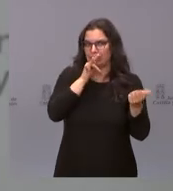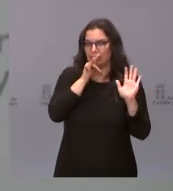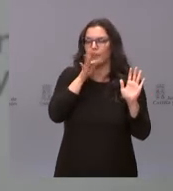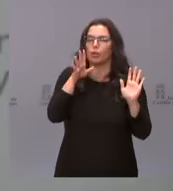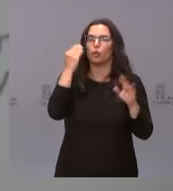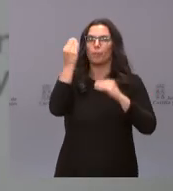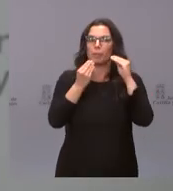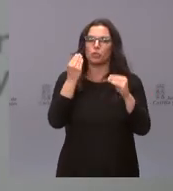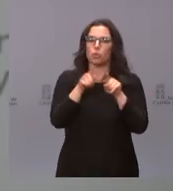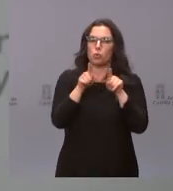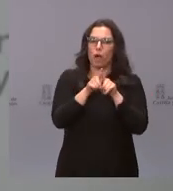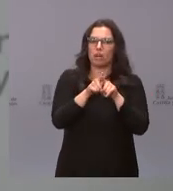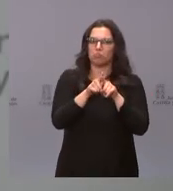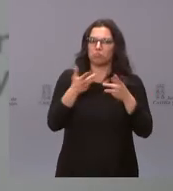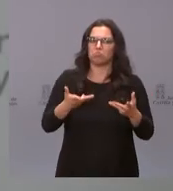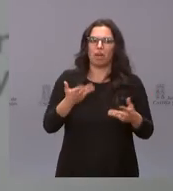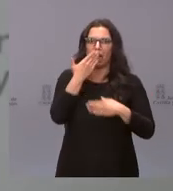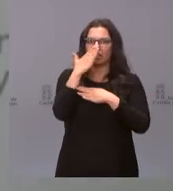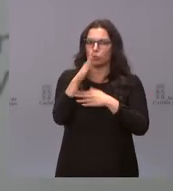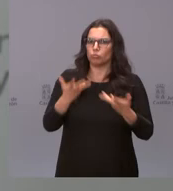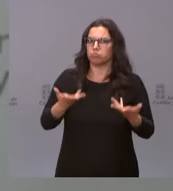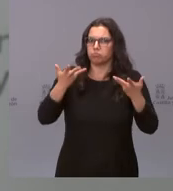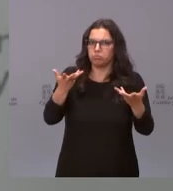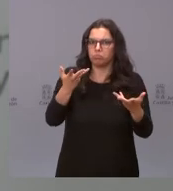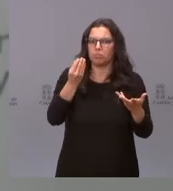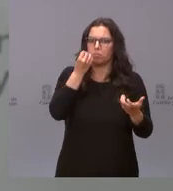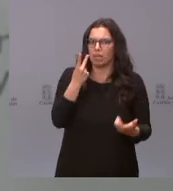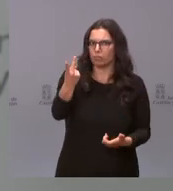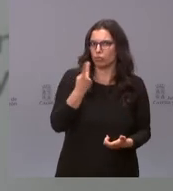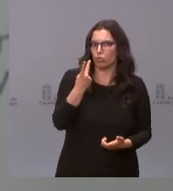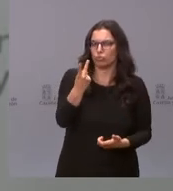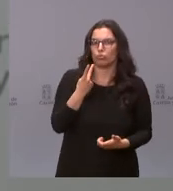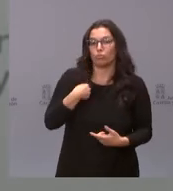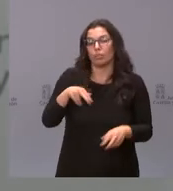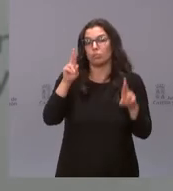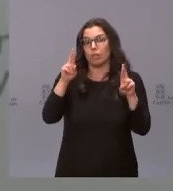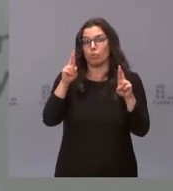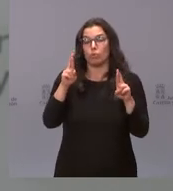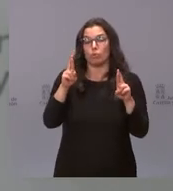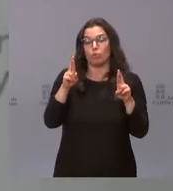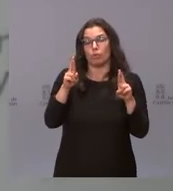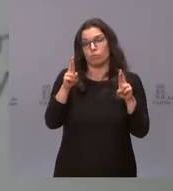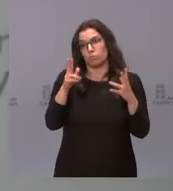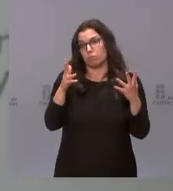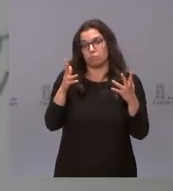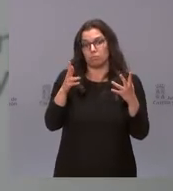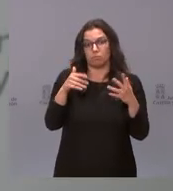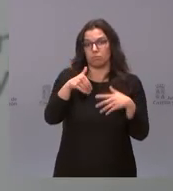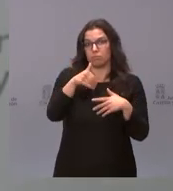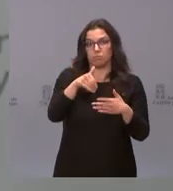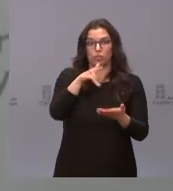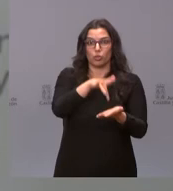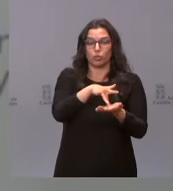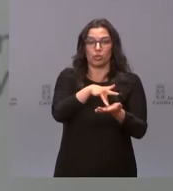buena predisposición por parte de las dos partes y esperemos que esta sea una vía